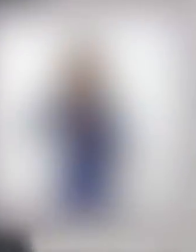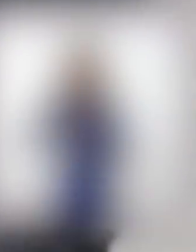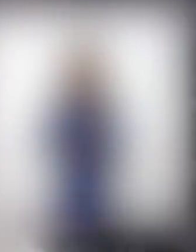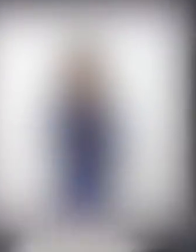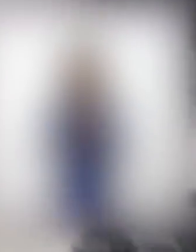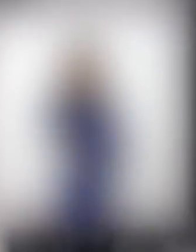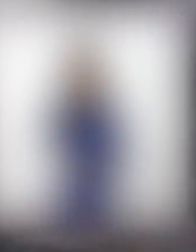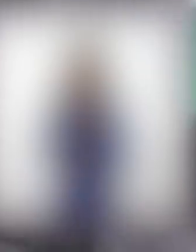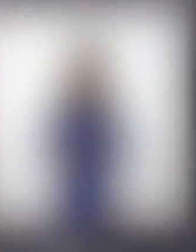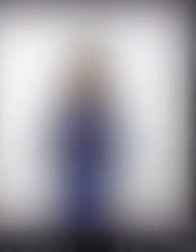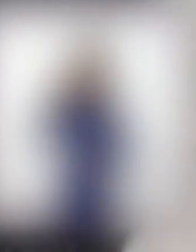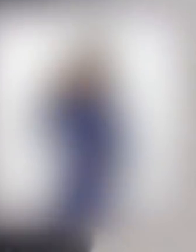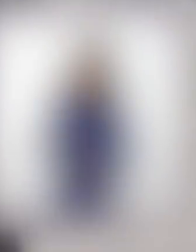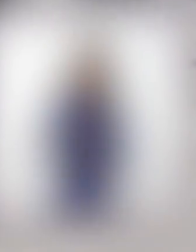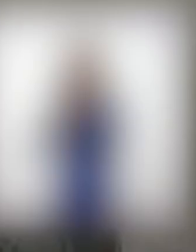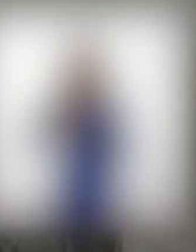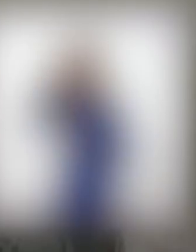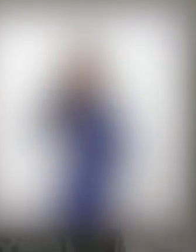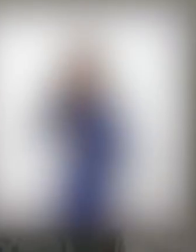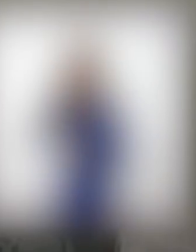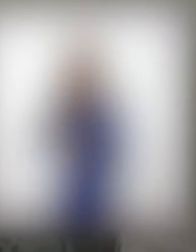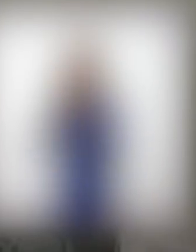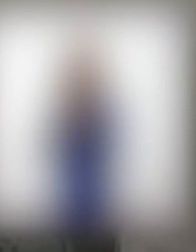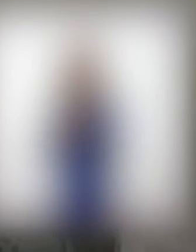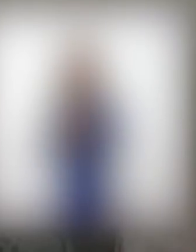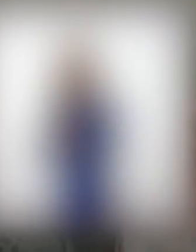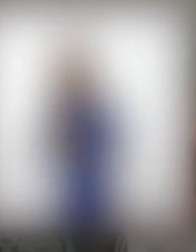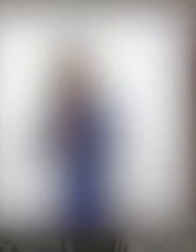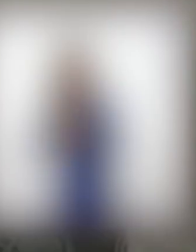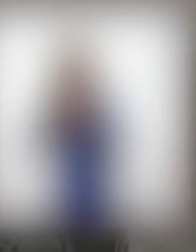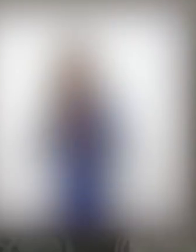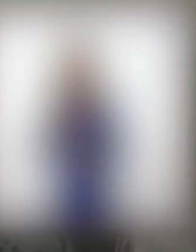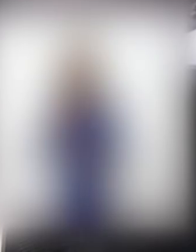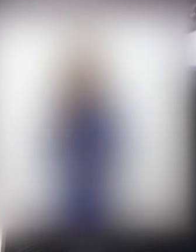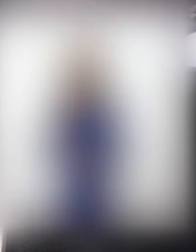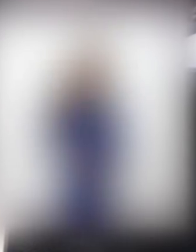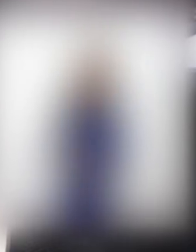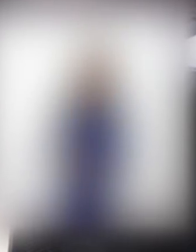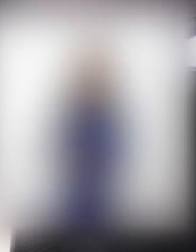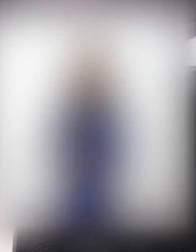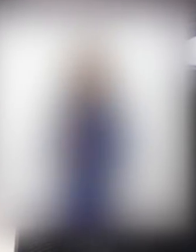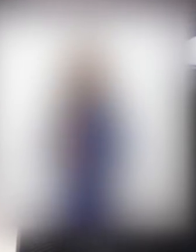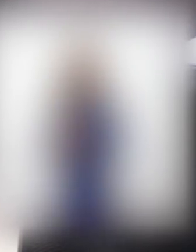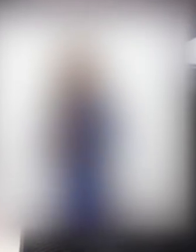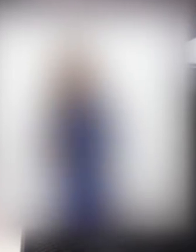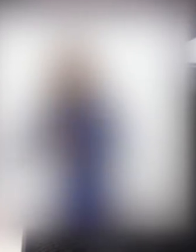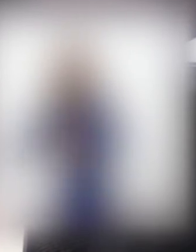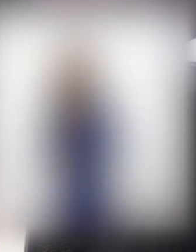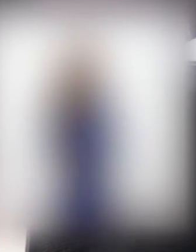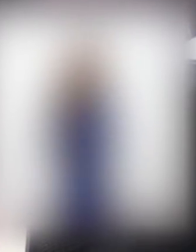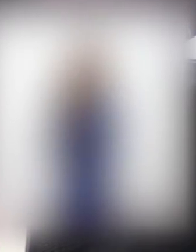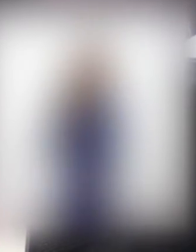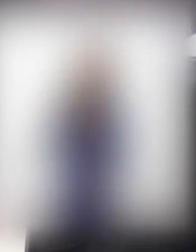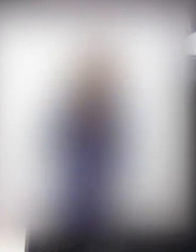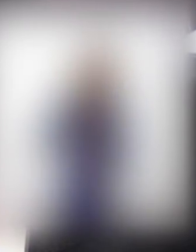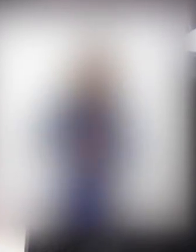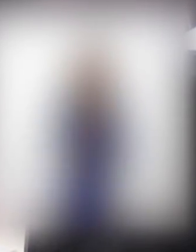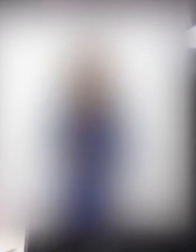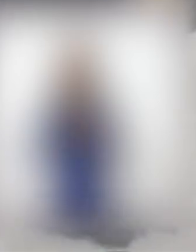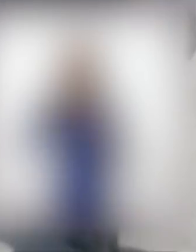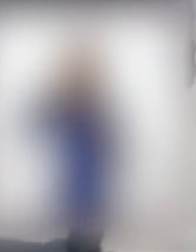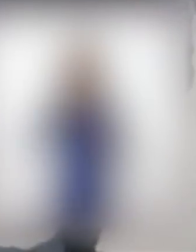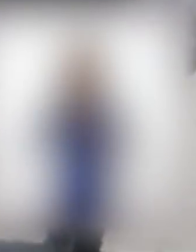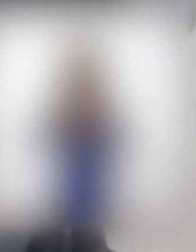Duarte, exgobernador de Veracruz, por delitos de peculado, tráfico de influencias e incumplimiento del deber. A Duarte se le